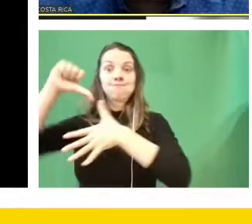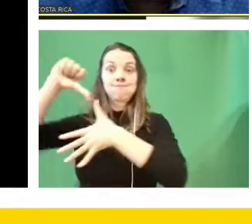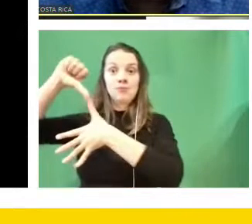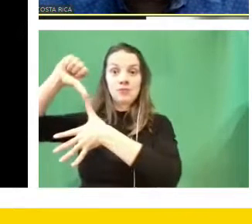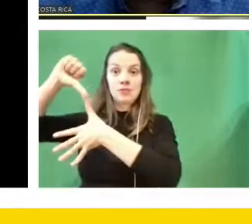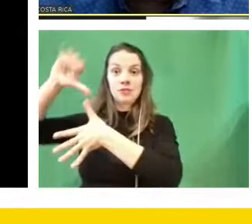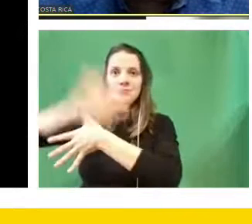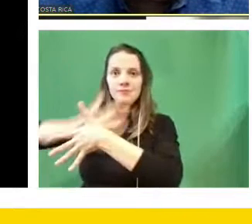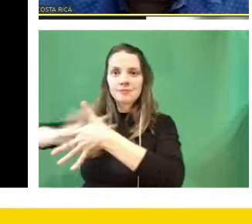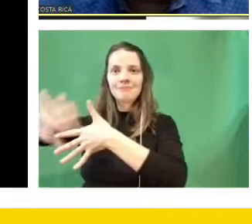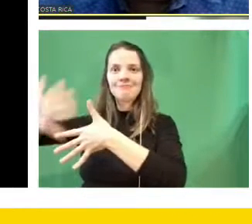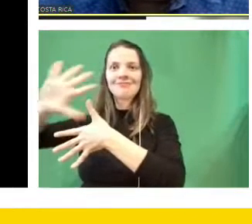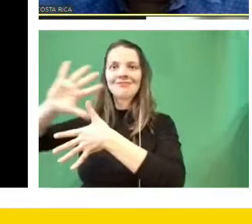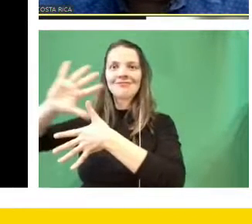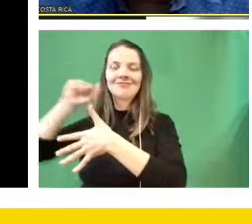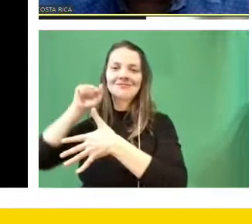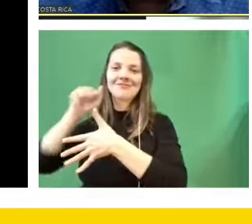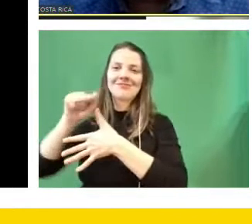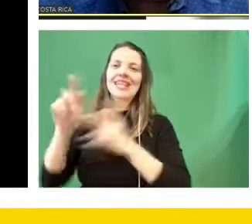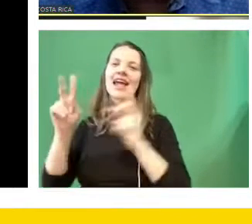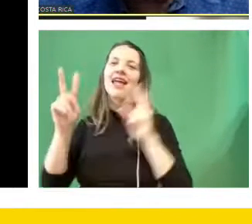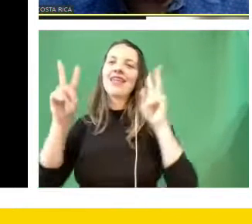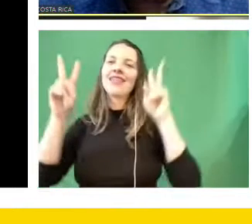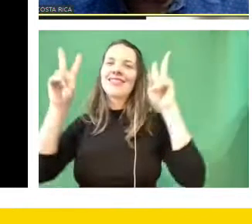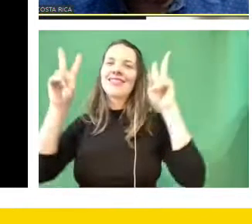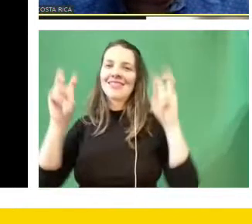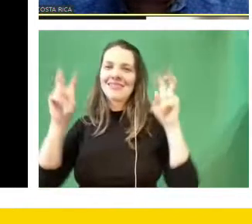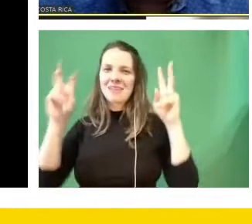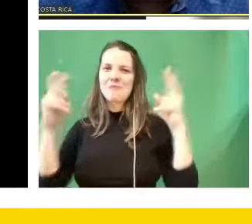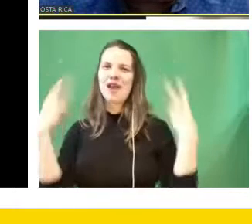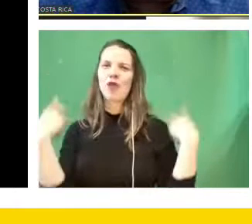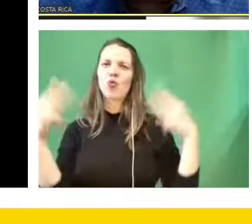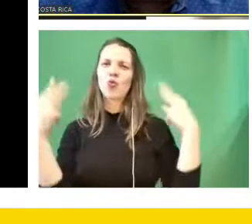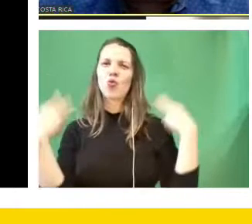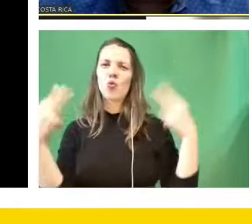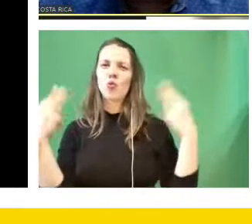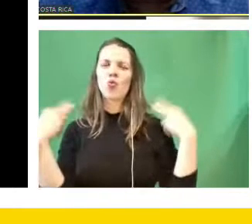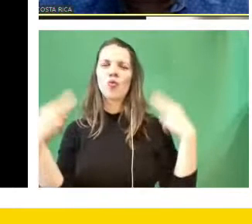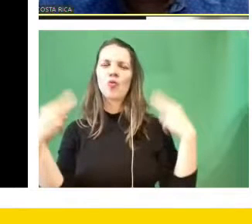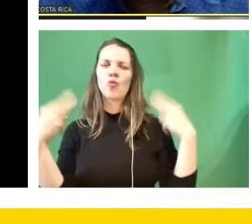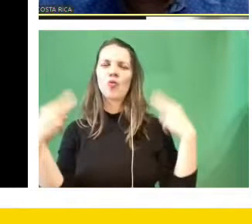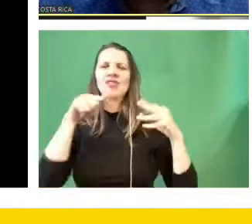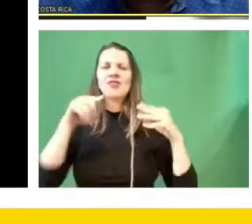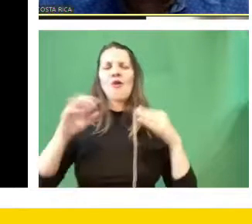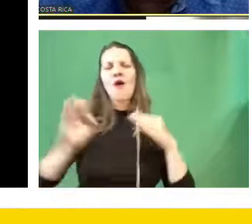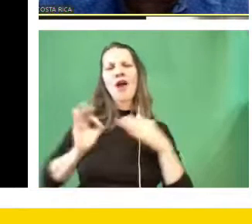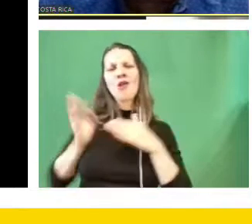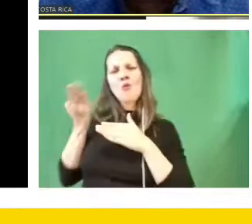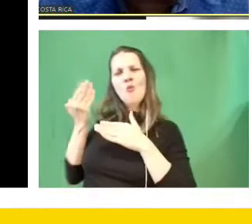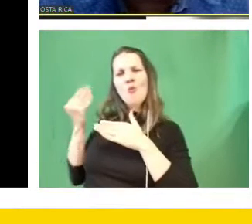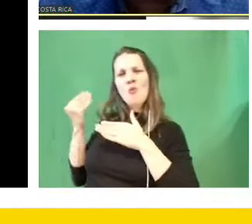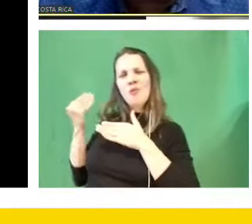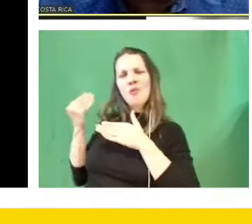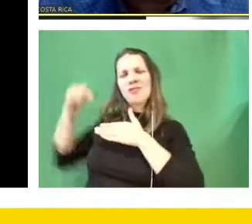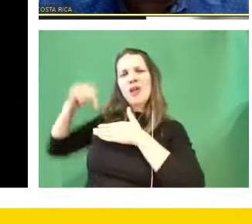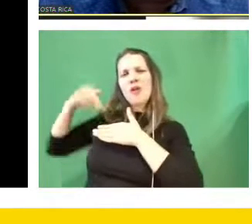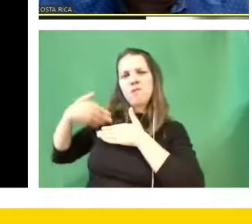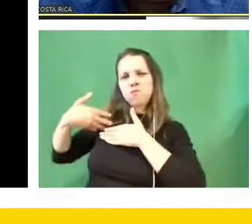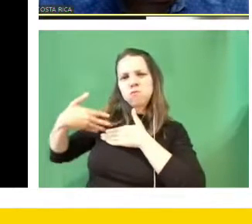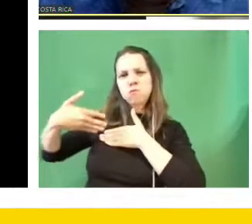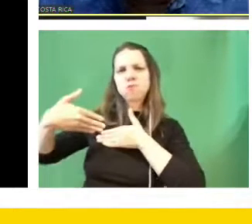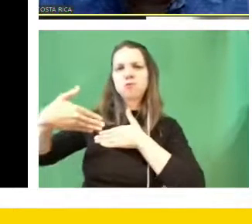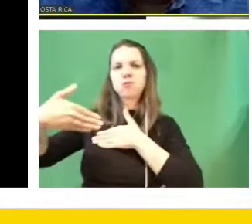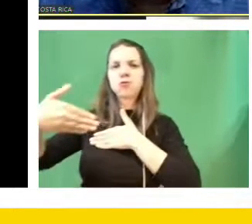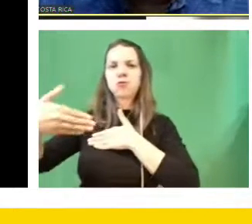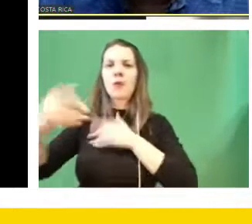también tocar el tema específico del turismo. Es un tema que ha ido creciendo mucho. Recordemos pues que Costa Rica es un país que basa su economía